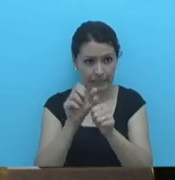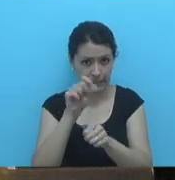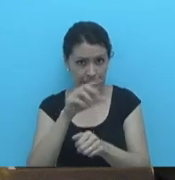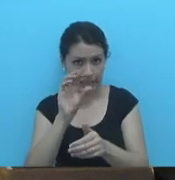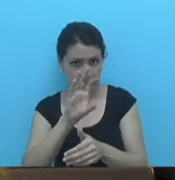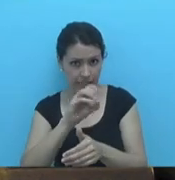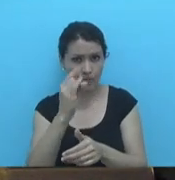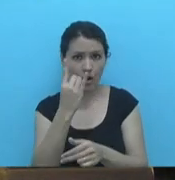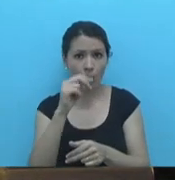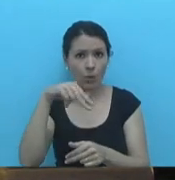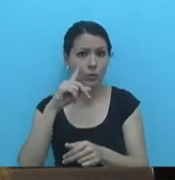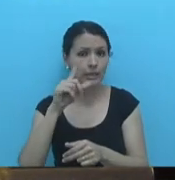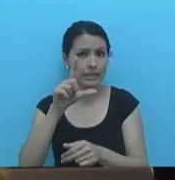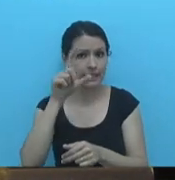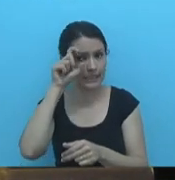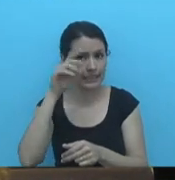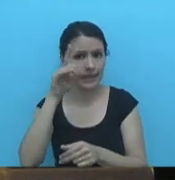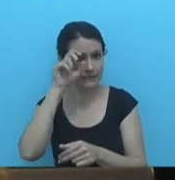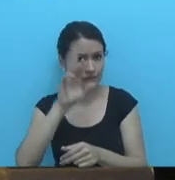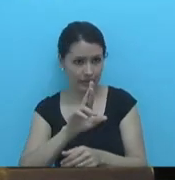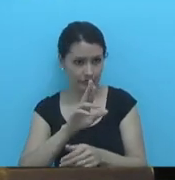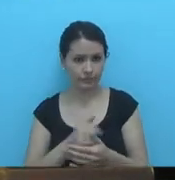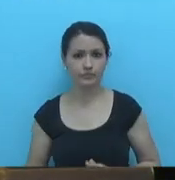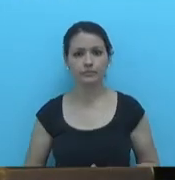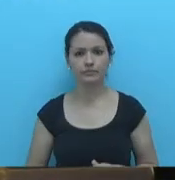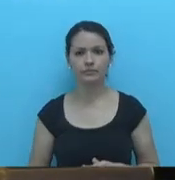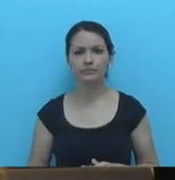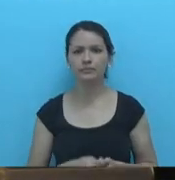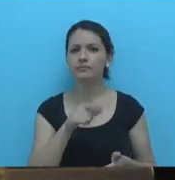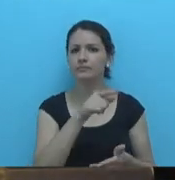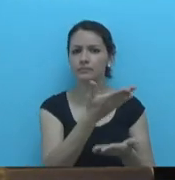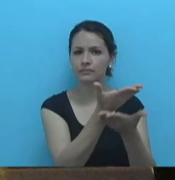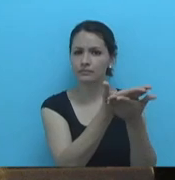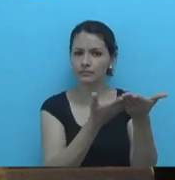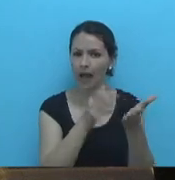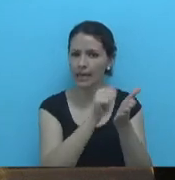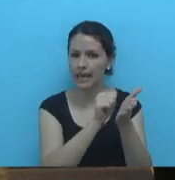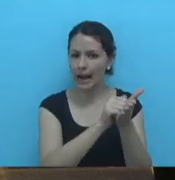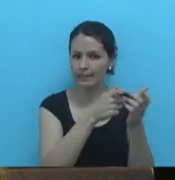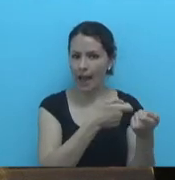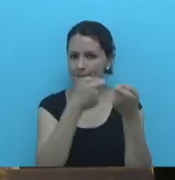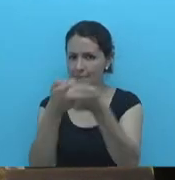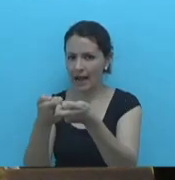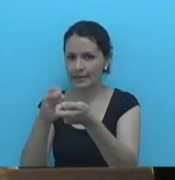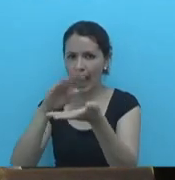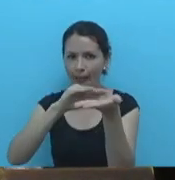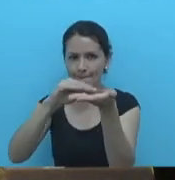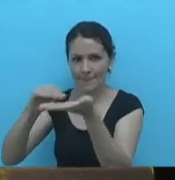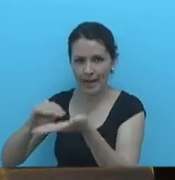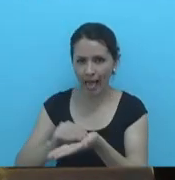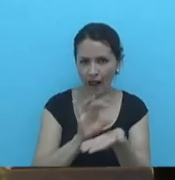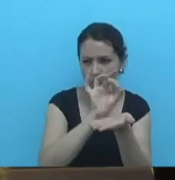obligatoria. Yo quiero compartir con ustedes la carta que la multinacional le manda a los trabajadores, haciendo